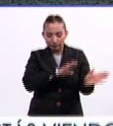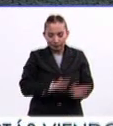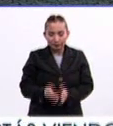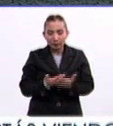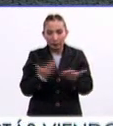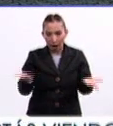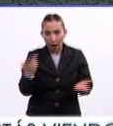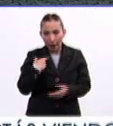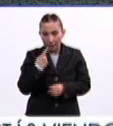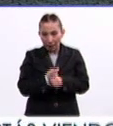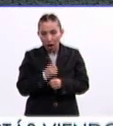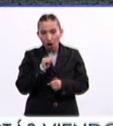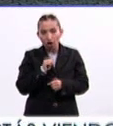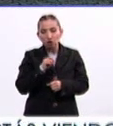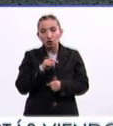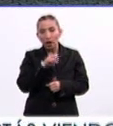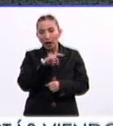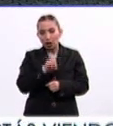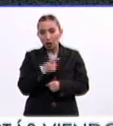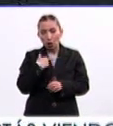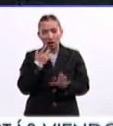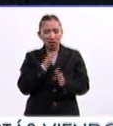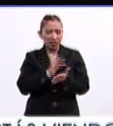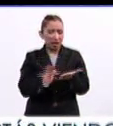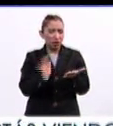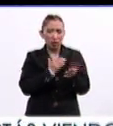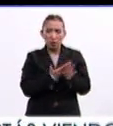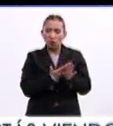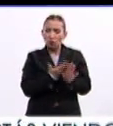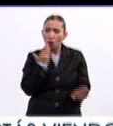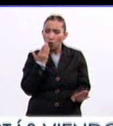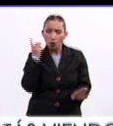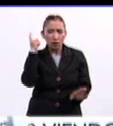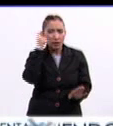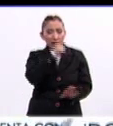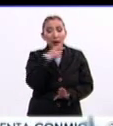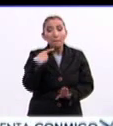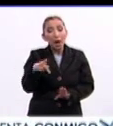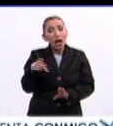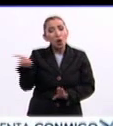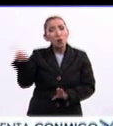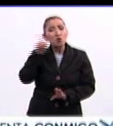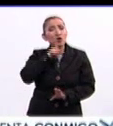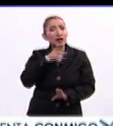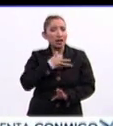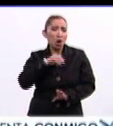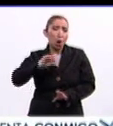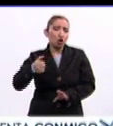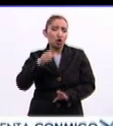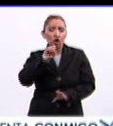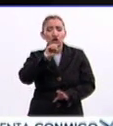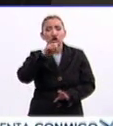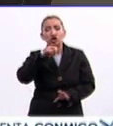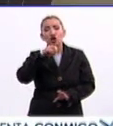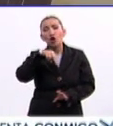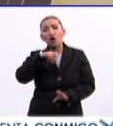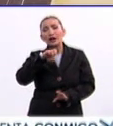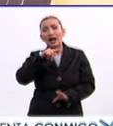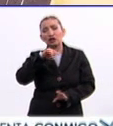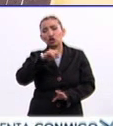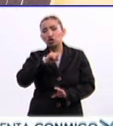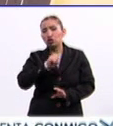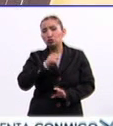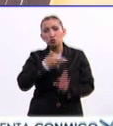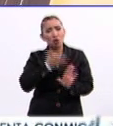una lectura particularmente difícil, pero Sor Juana tiene sonetos que son absolutamente transparentes y